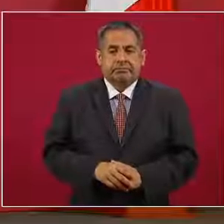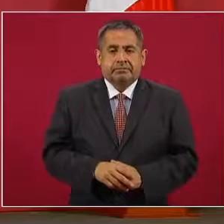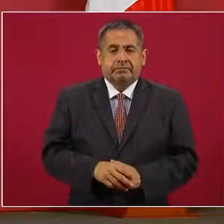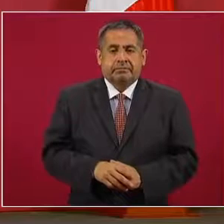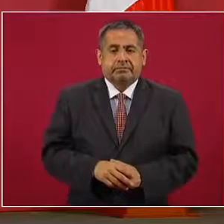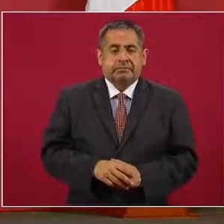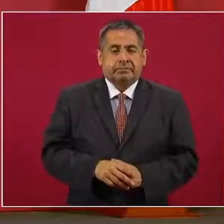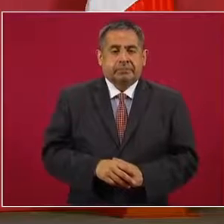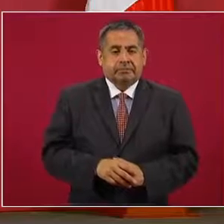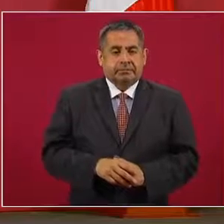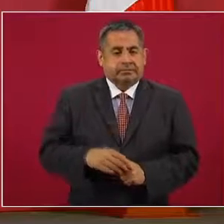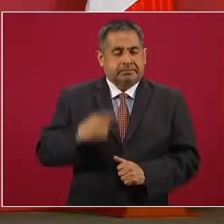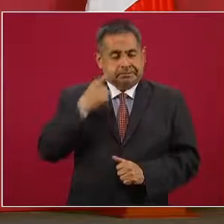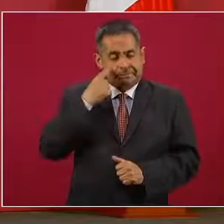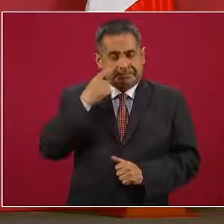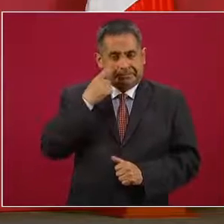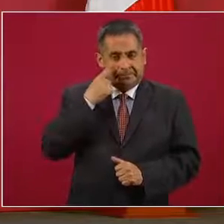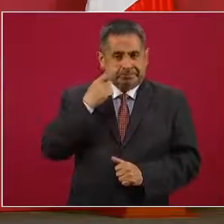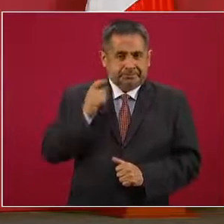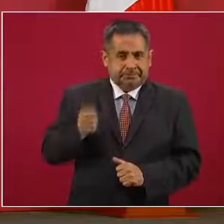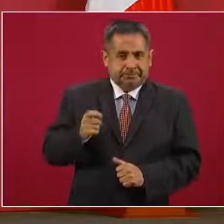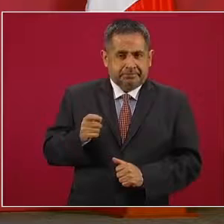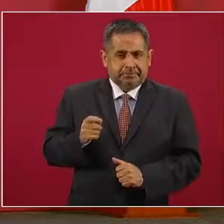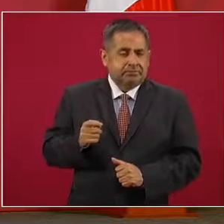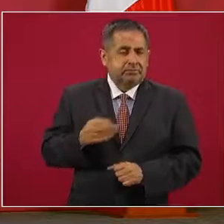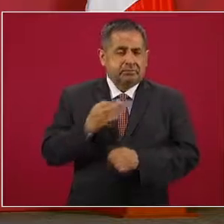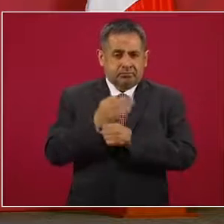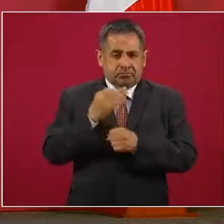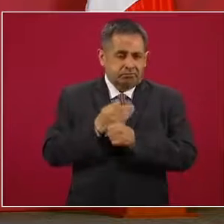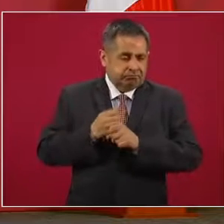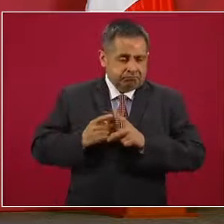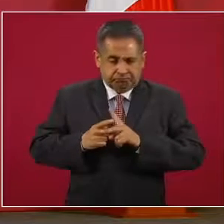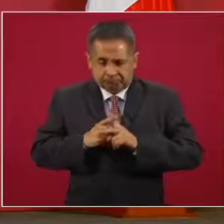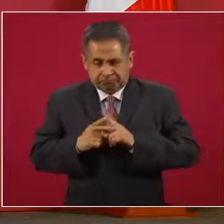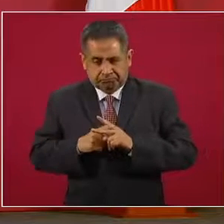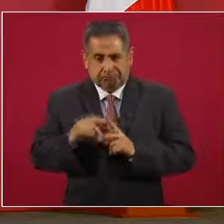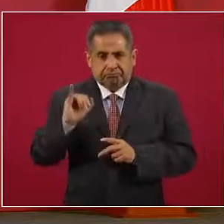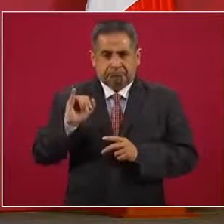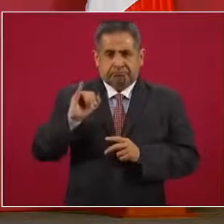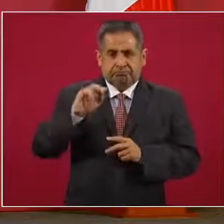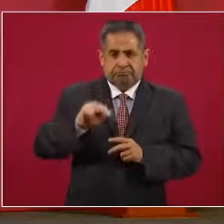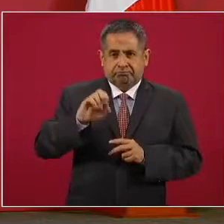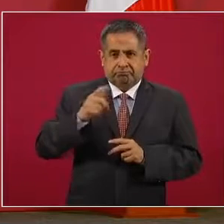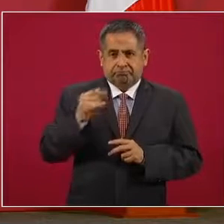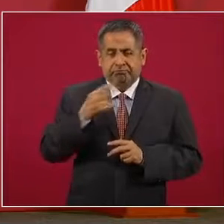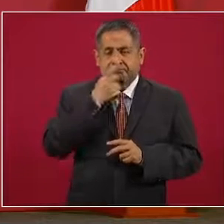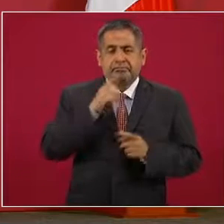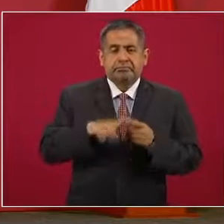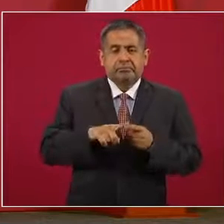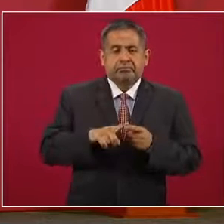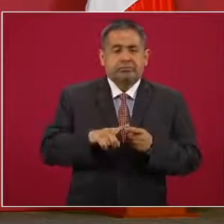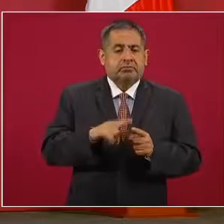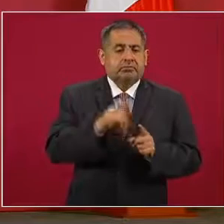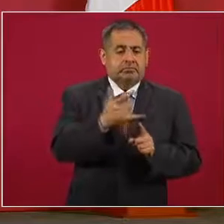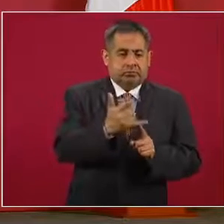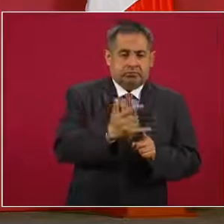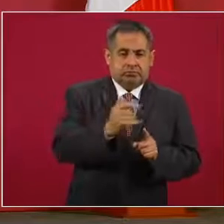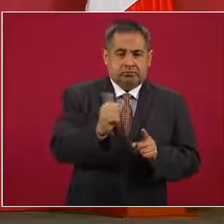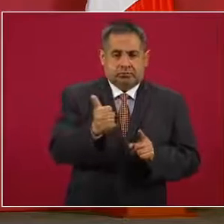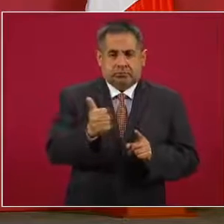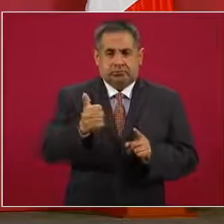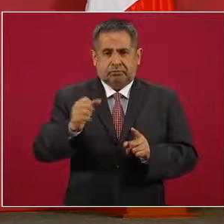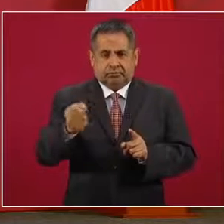113.850. El trimestre que se está midiendo por el INEGI es este, es julio,